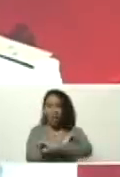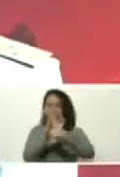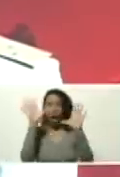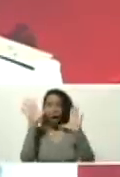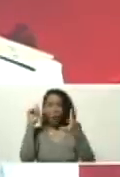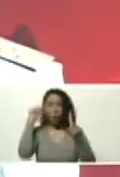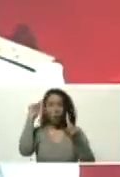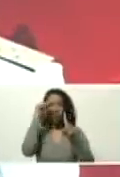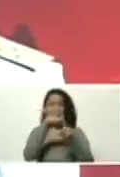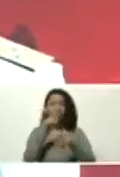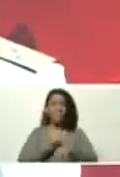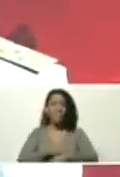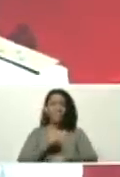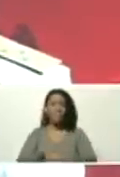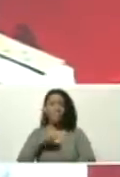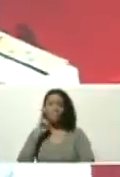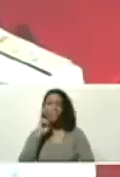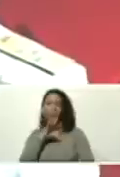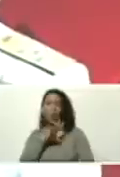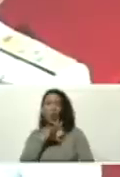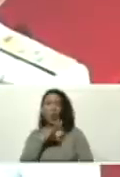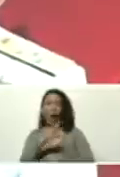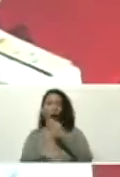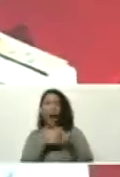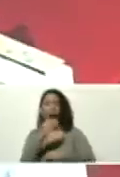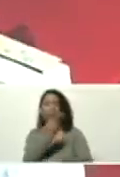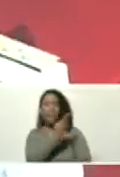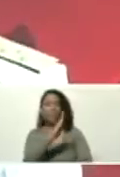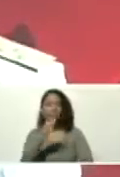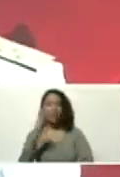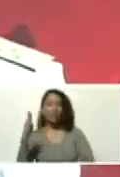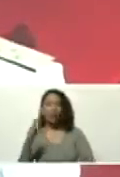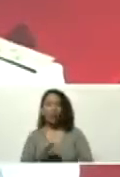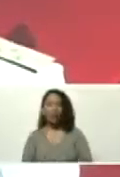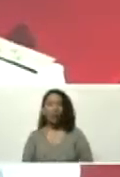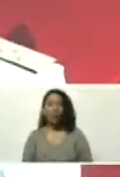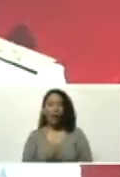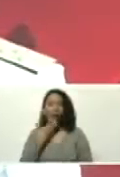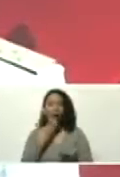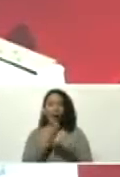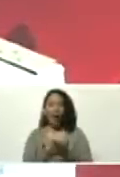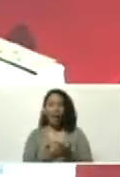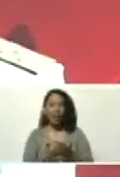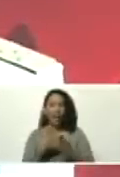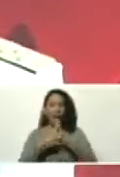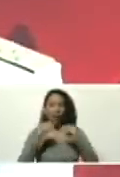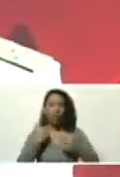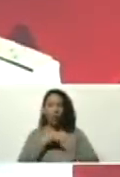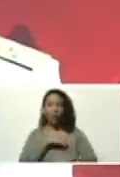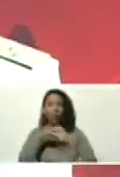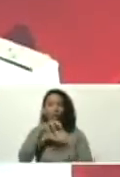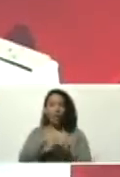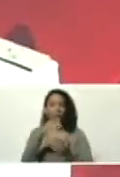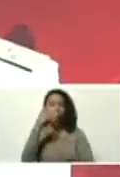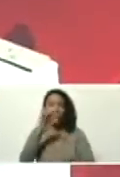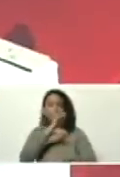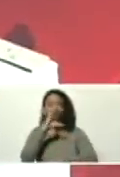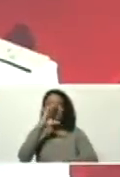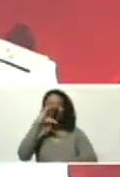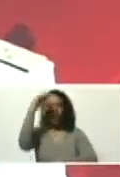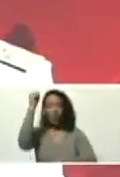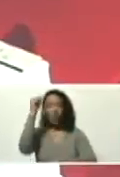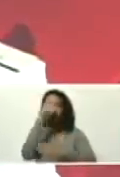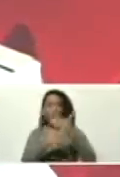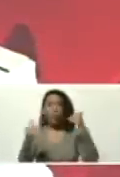rumbo al momento histórico que será nuestro bicentenario. Gracias a todo nuestro Estado Mayor Superior, fue un